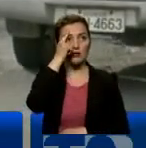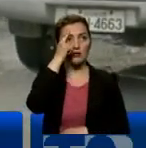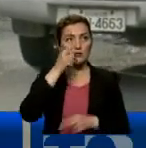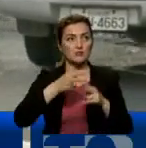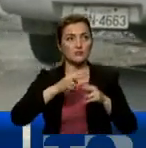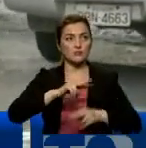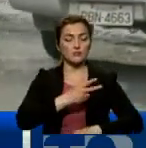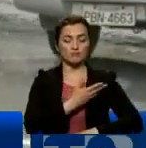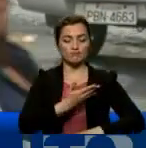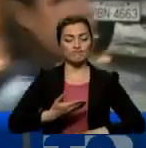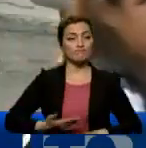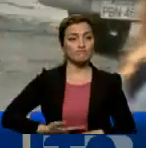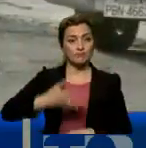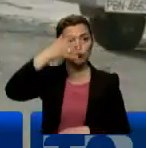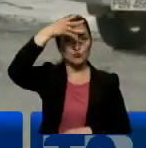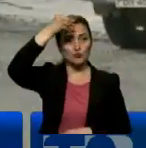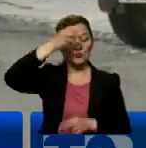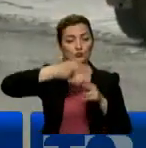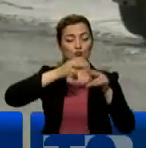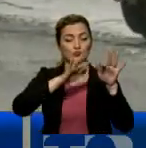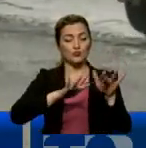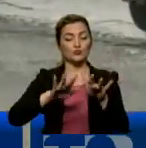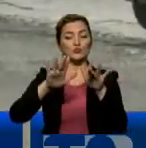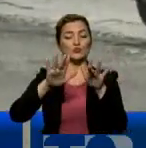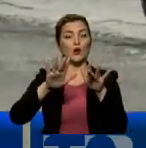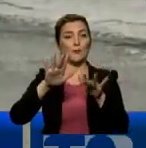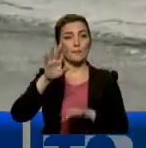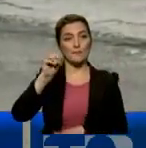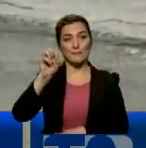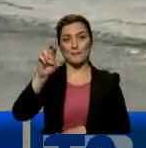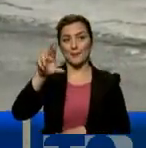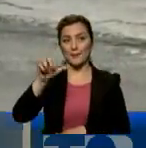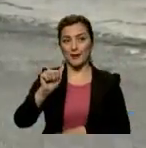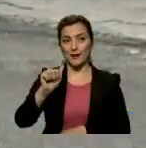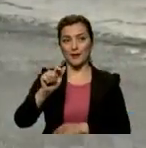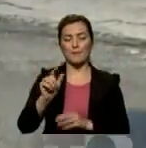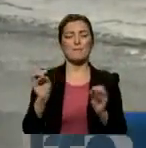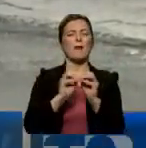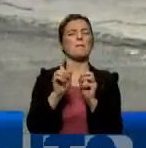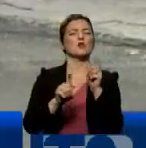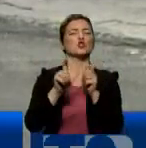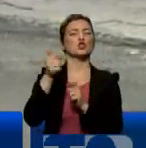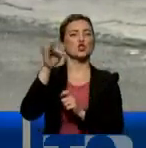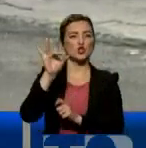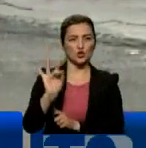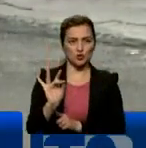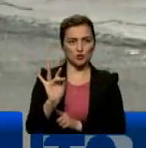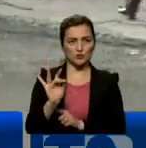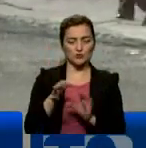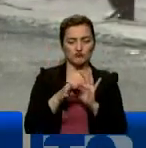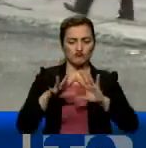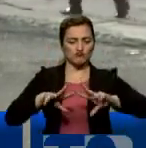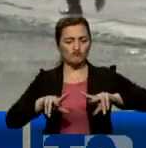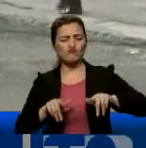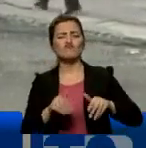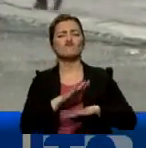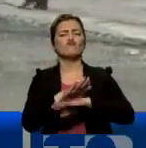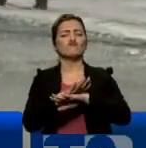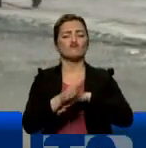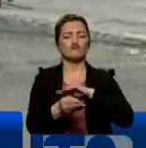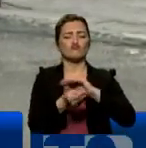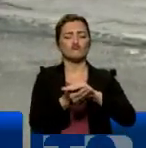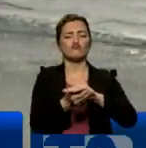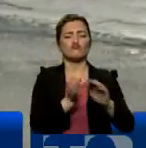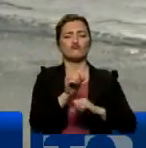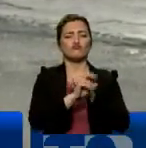ex vicepresidente Jorge Glass, del ex secretario jurídico de la presidencia Alexis Mera y 18 personas más por el delito de cohecho relacionado con el caso